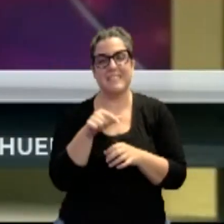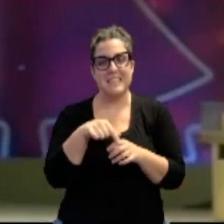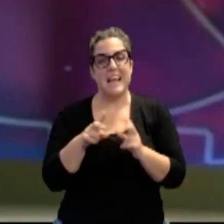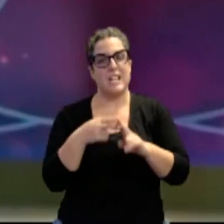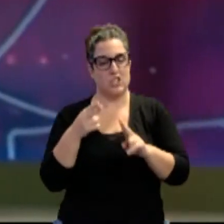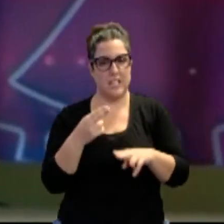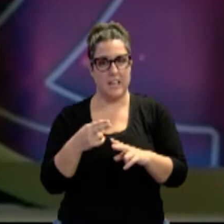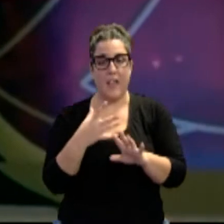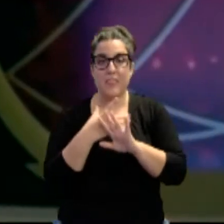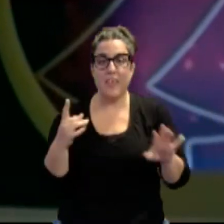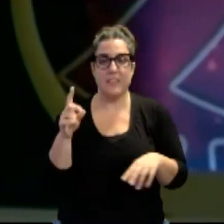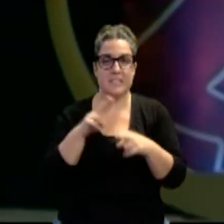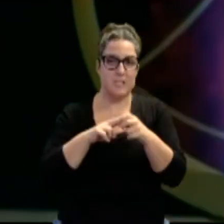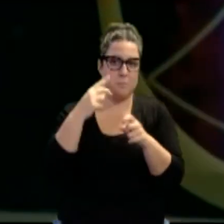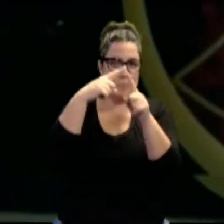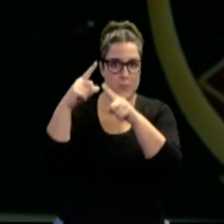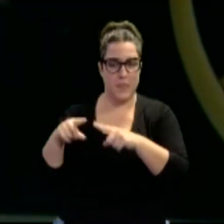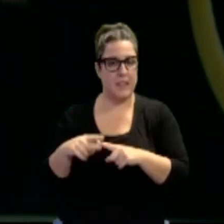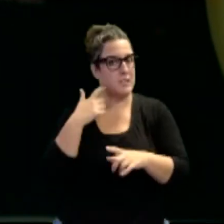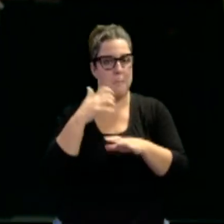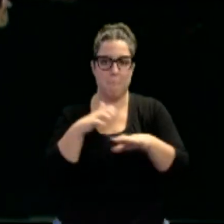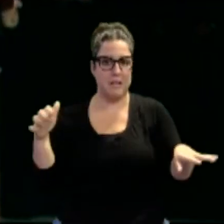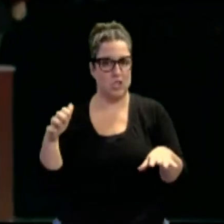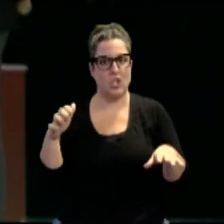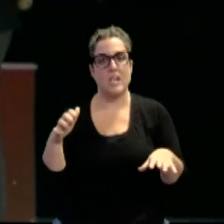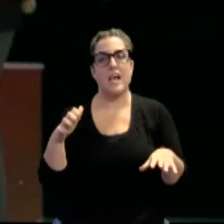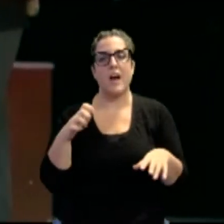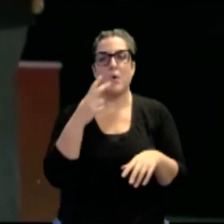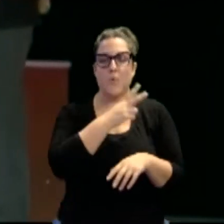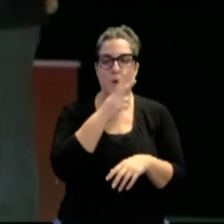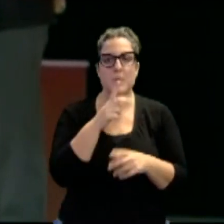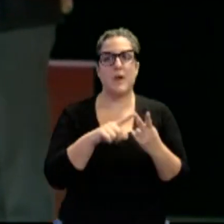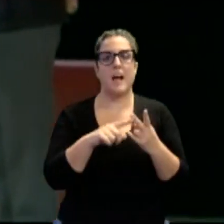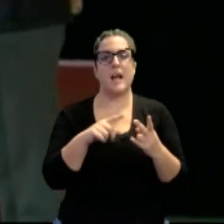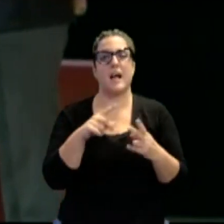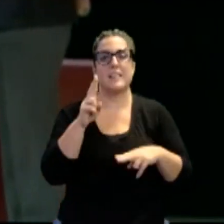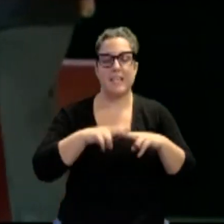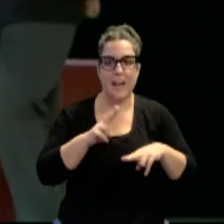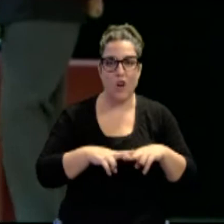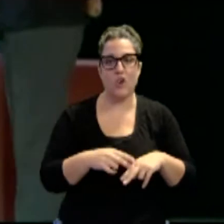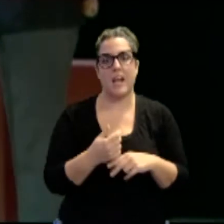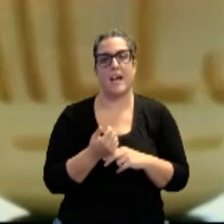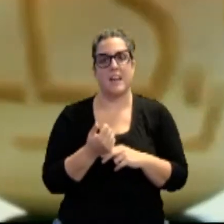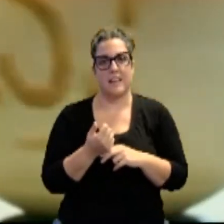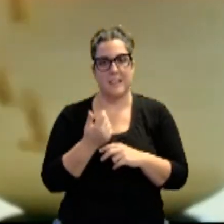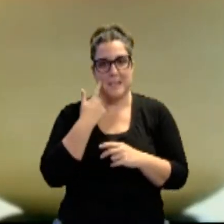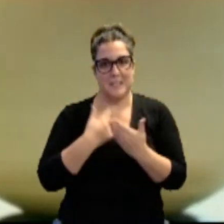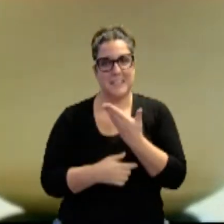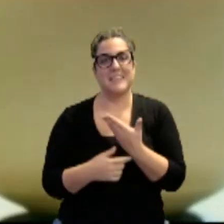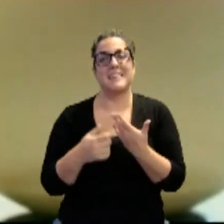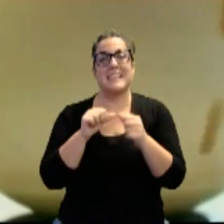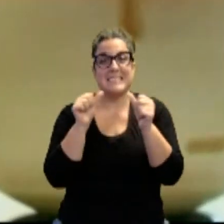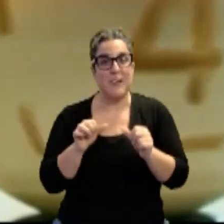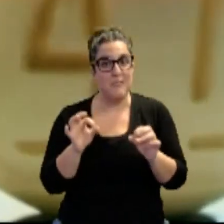entre 16 provincias, aunque la mayor parte ha recaído en Punta Umbría, Huelva y Reus, Tarragona, y así lo van a ver, lo